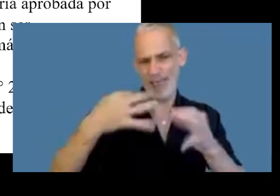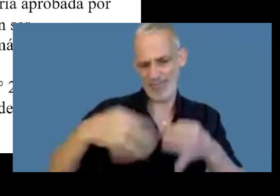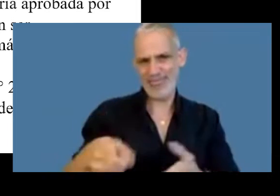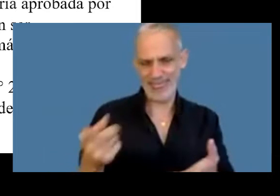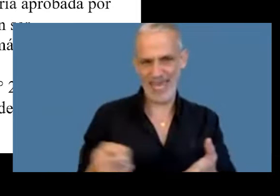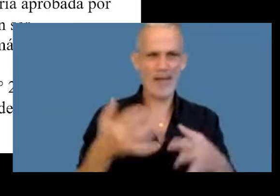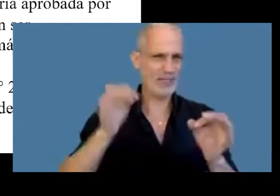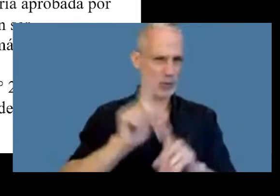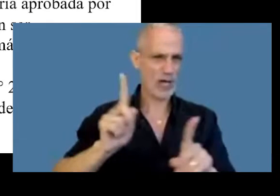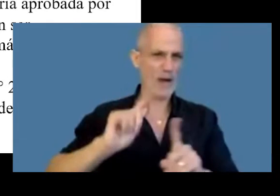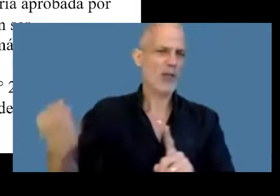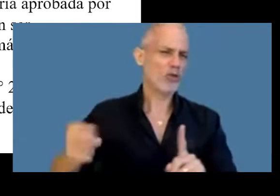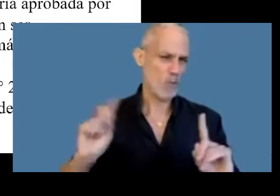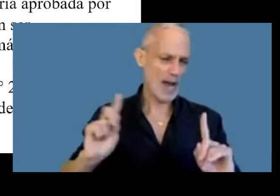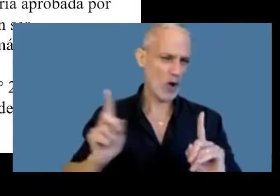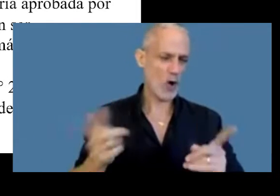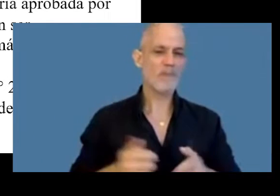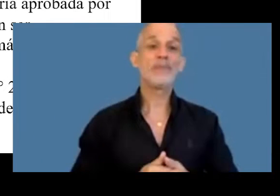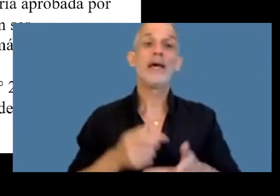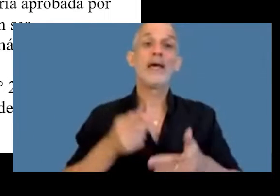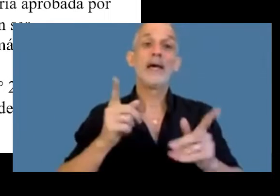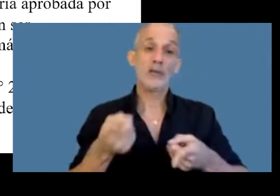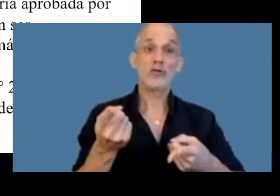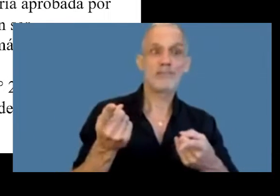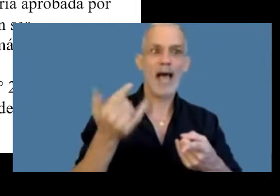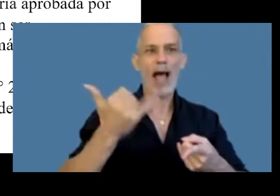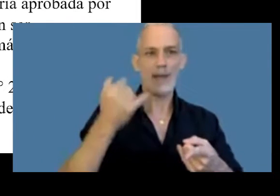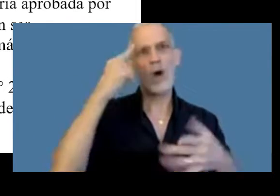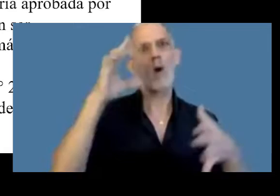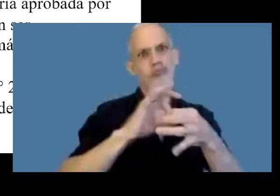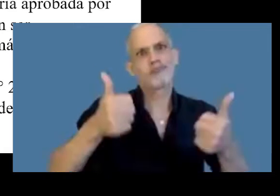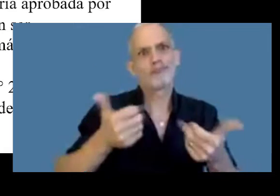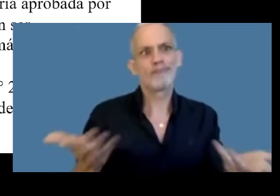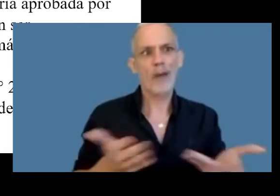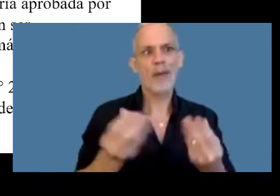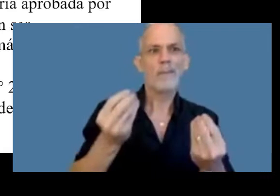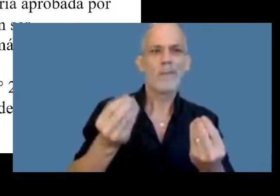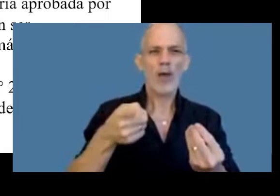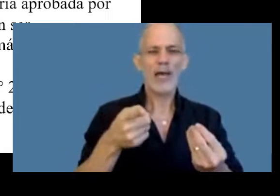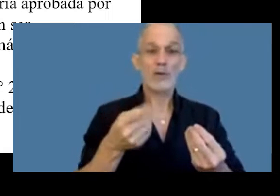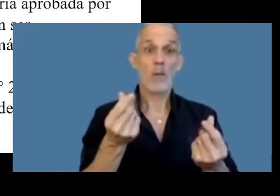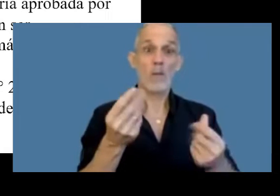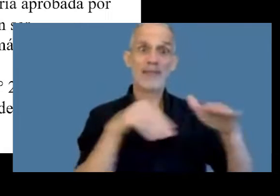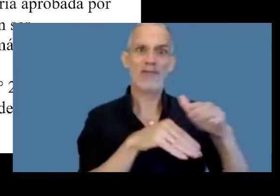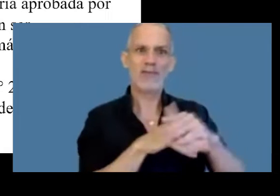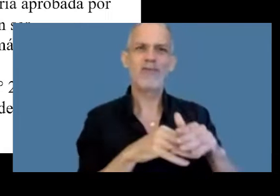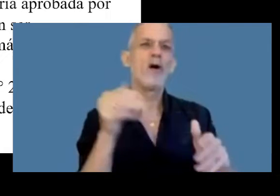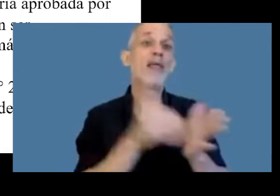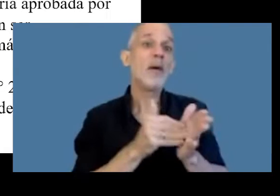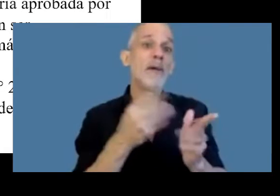practicado y no ingresado, lo cual guarda cierta lógica porque son fondos que corresponden a